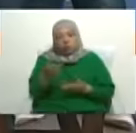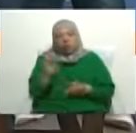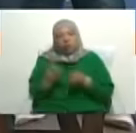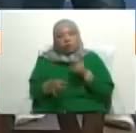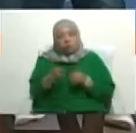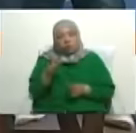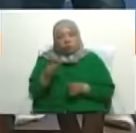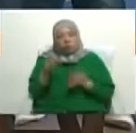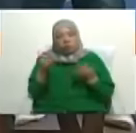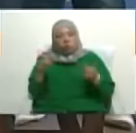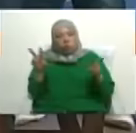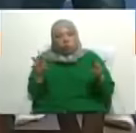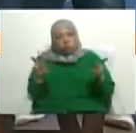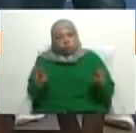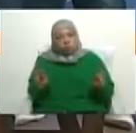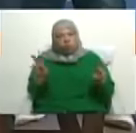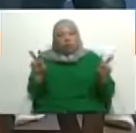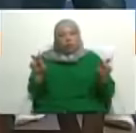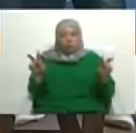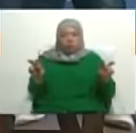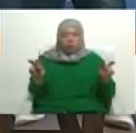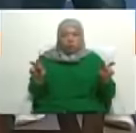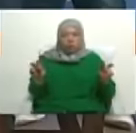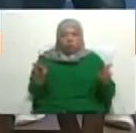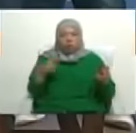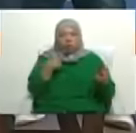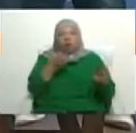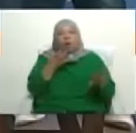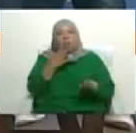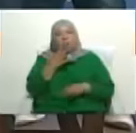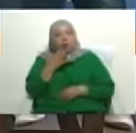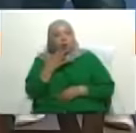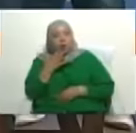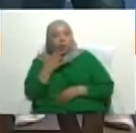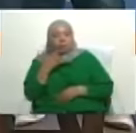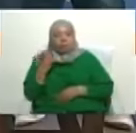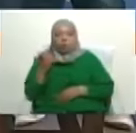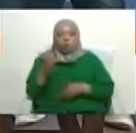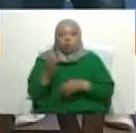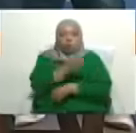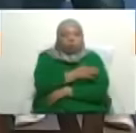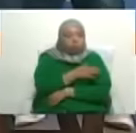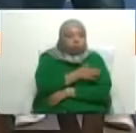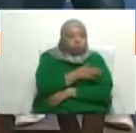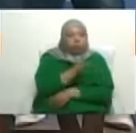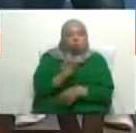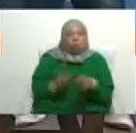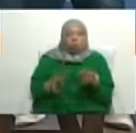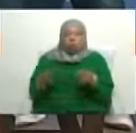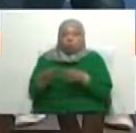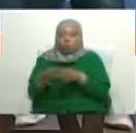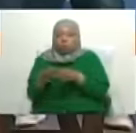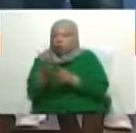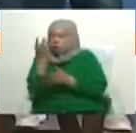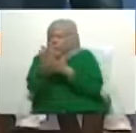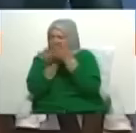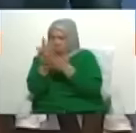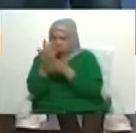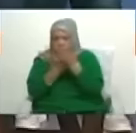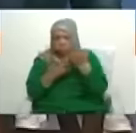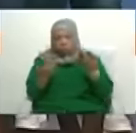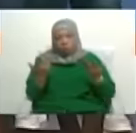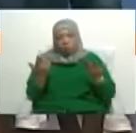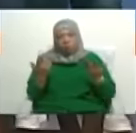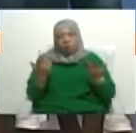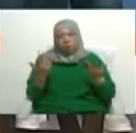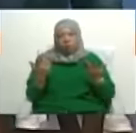aparece como un fenómeno relativamente nuevo, donde hay sectores políticos donde resultan algunas extrañas confluencias